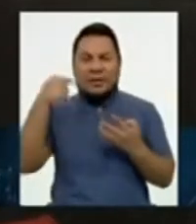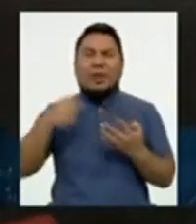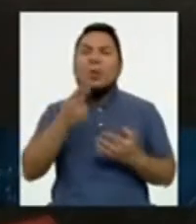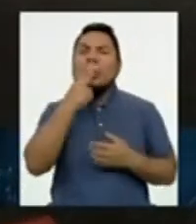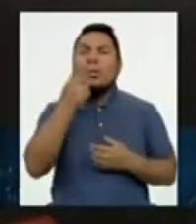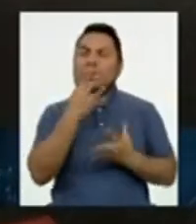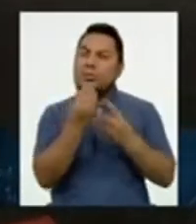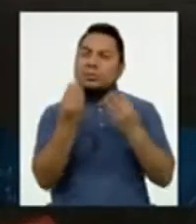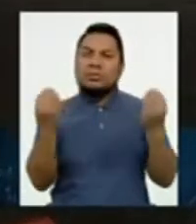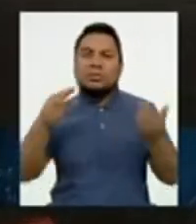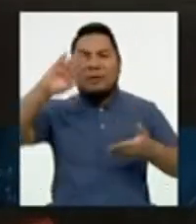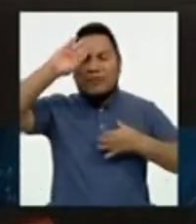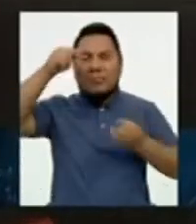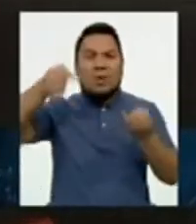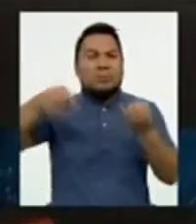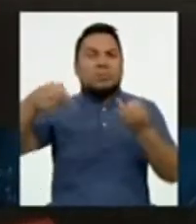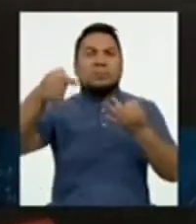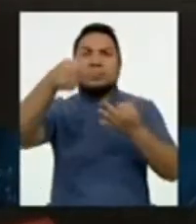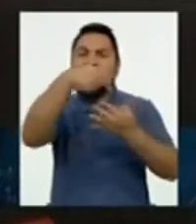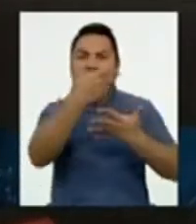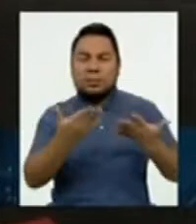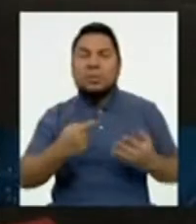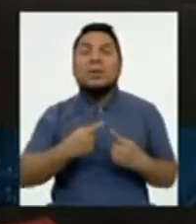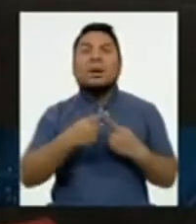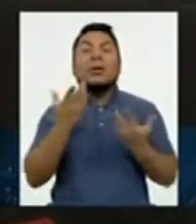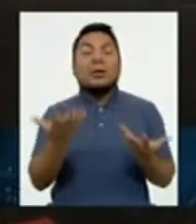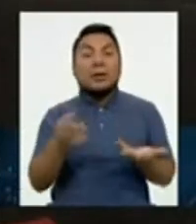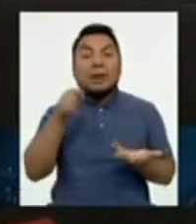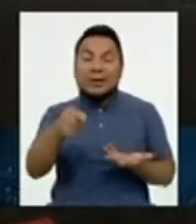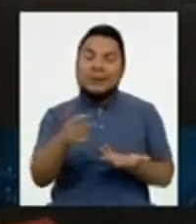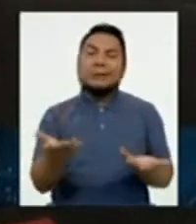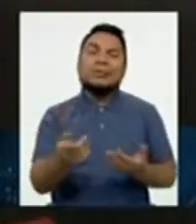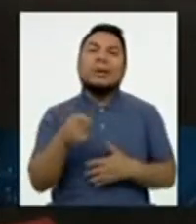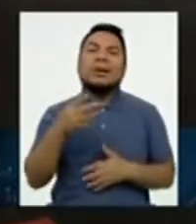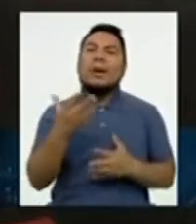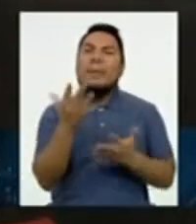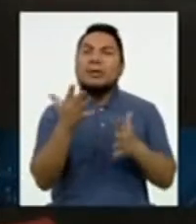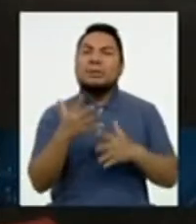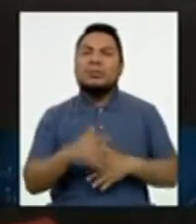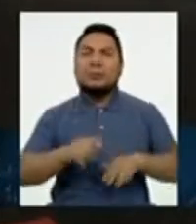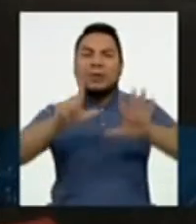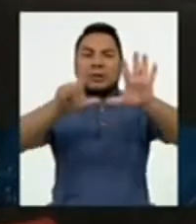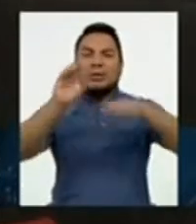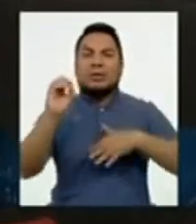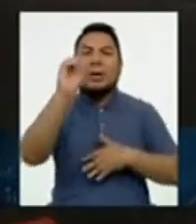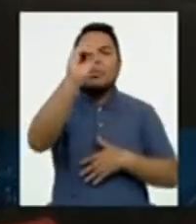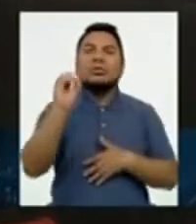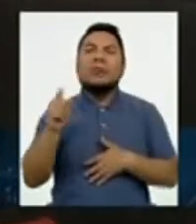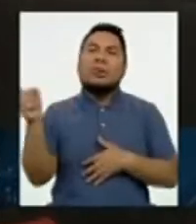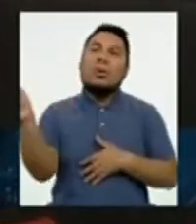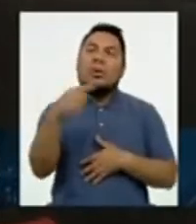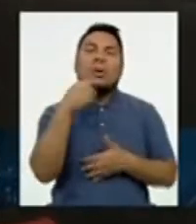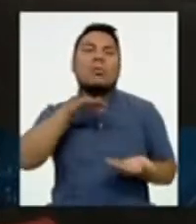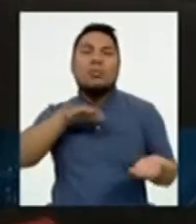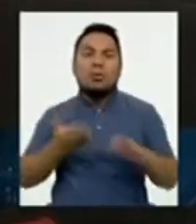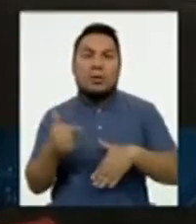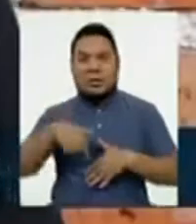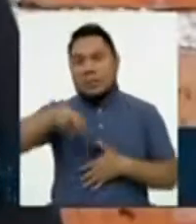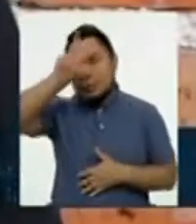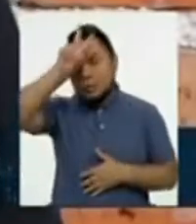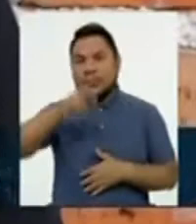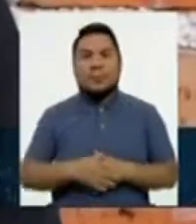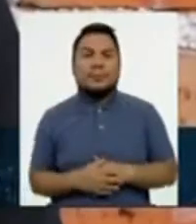Uh-huh. El grupo de enfermedades que por sí constituyen casi el 70% de la mortalidad en el